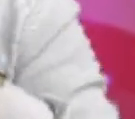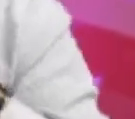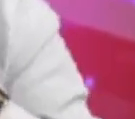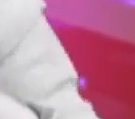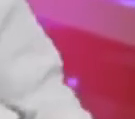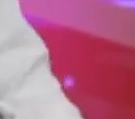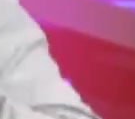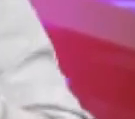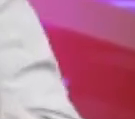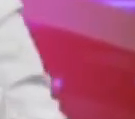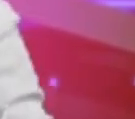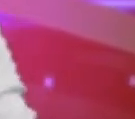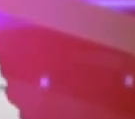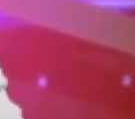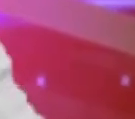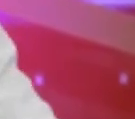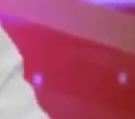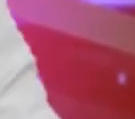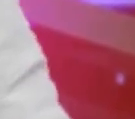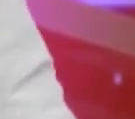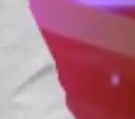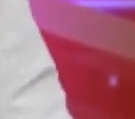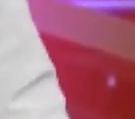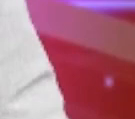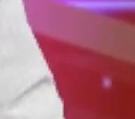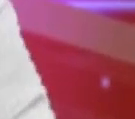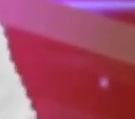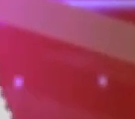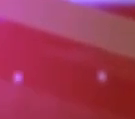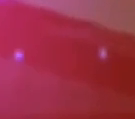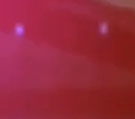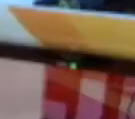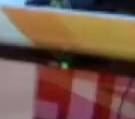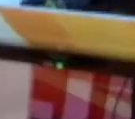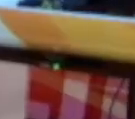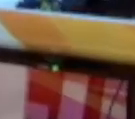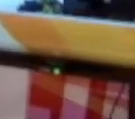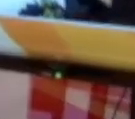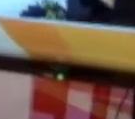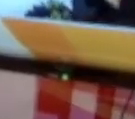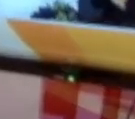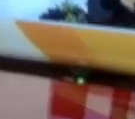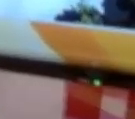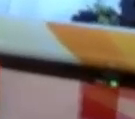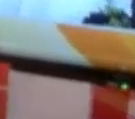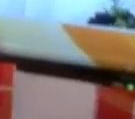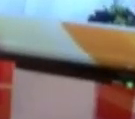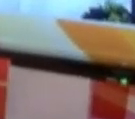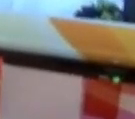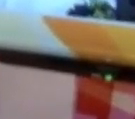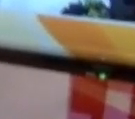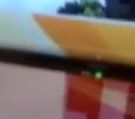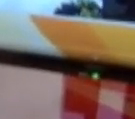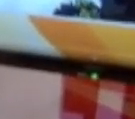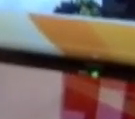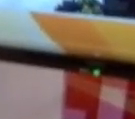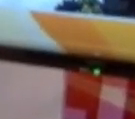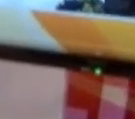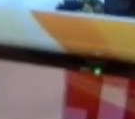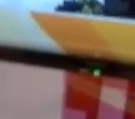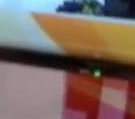de Guaconejo para Haití. Presidente. Y él no hace nada. Bien, ok. Escuchó, presidente Abinader, lo que dijo Ventura. Luego de